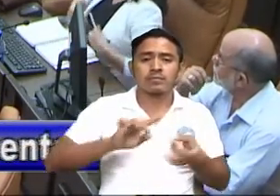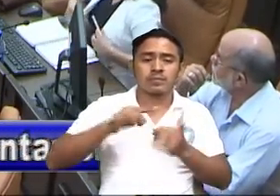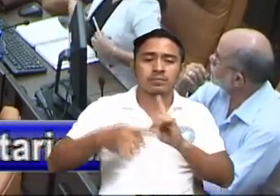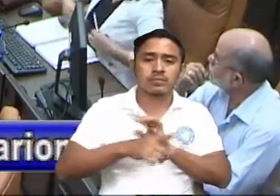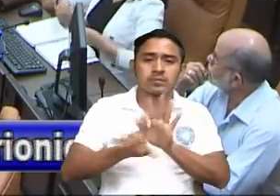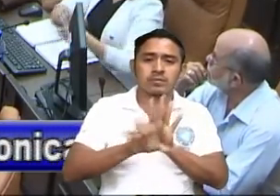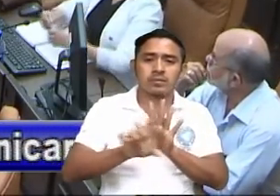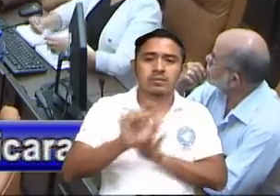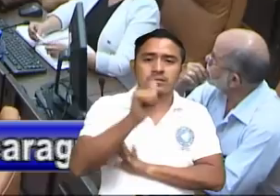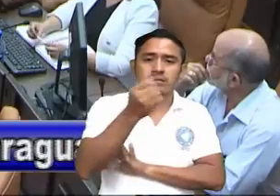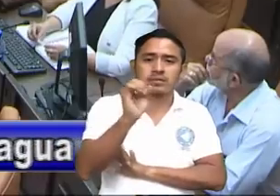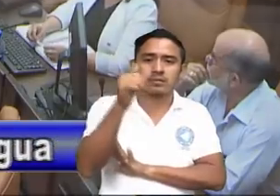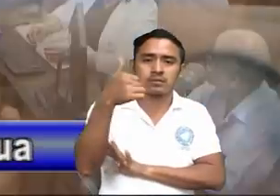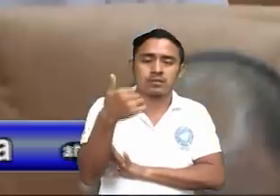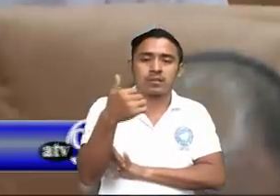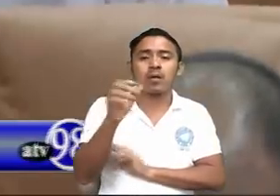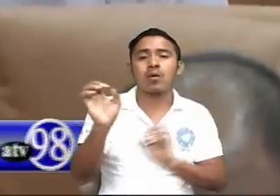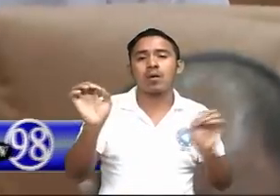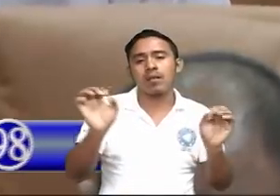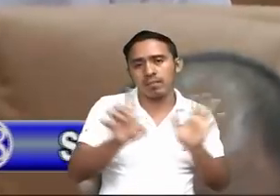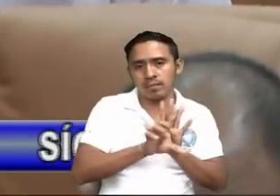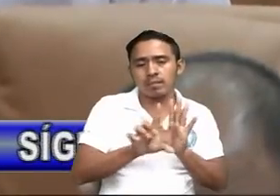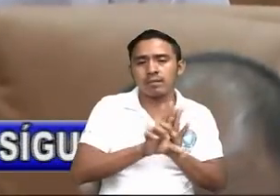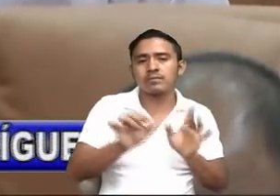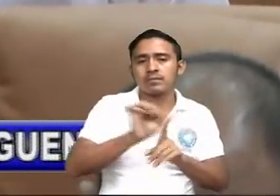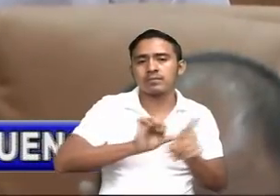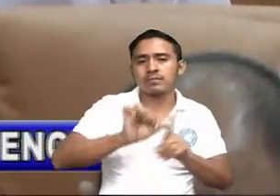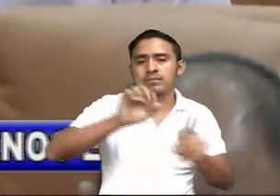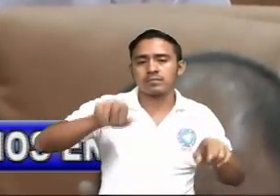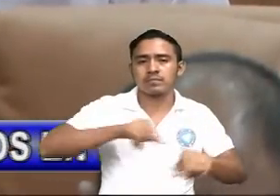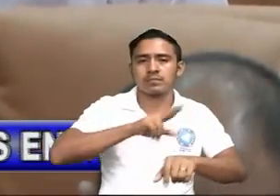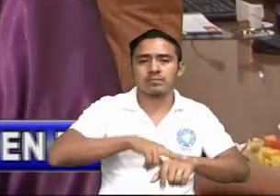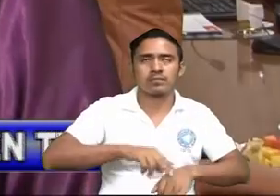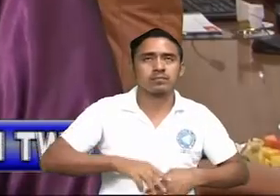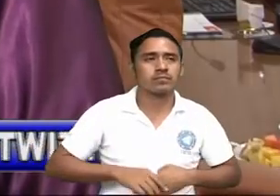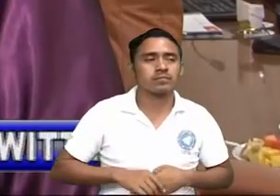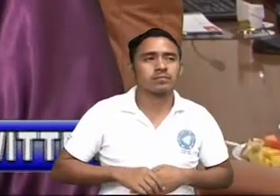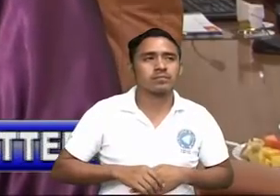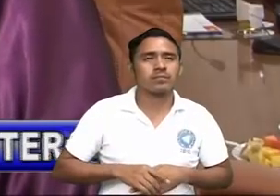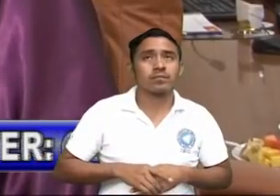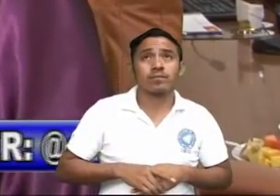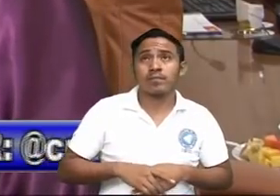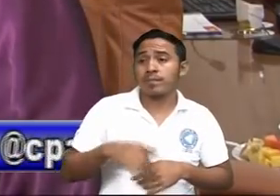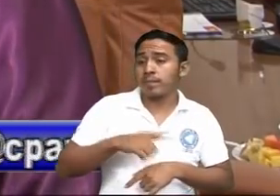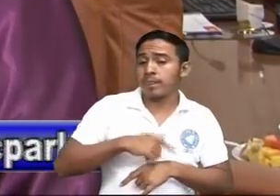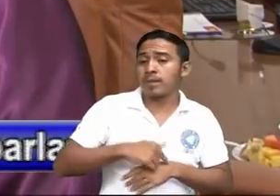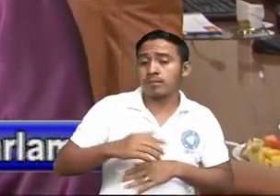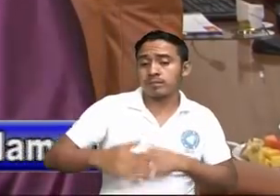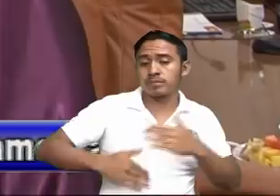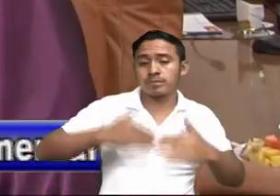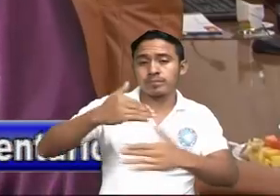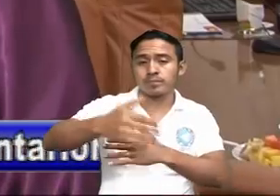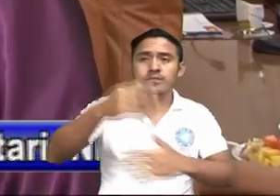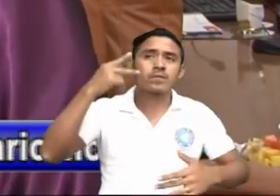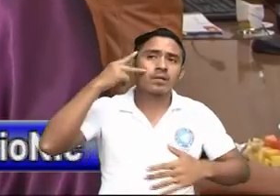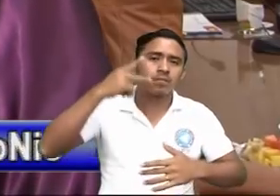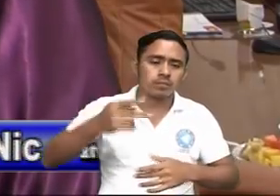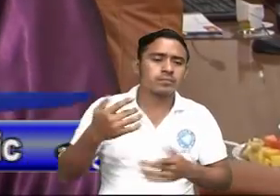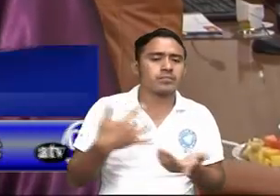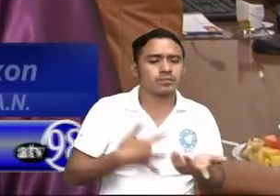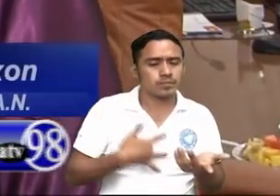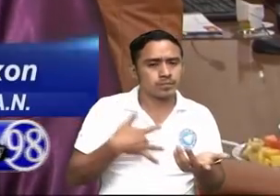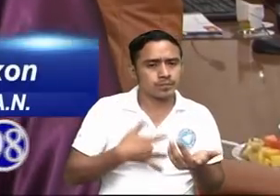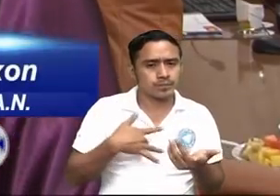ley 606 o ley orgánica de este poder del Estado. En el transcurso del tiempo se ha visto que fue